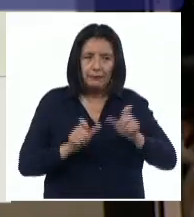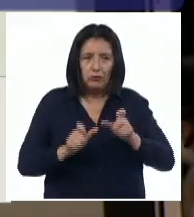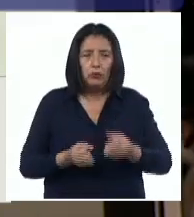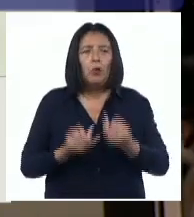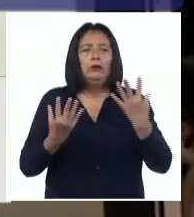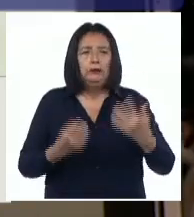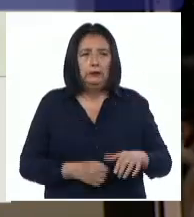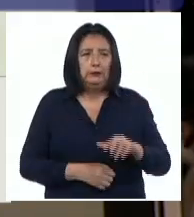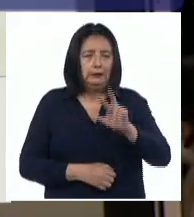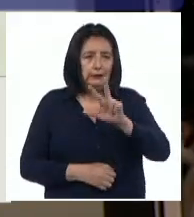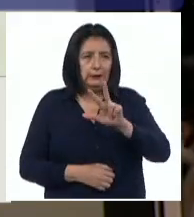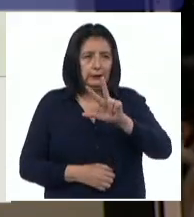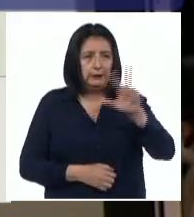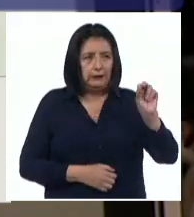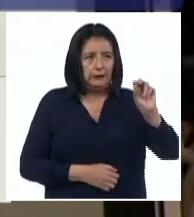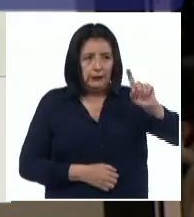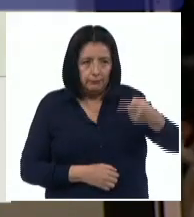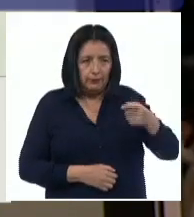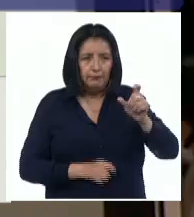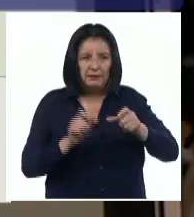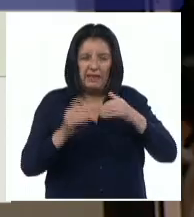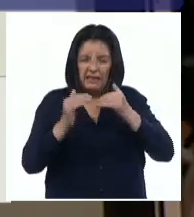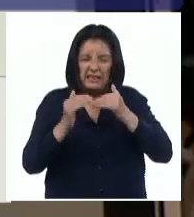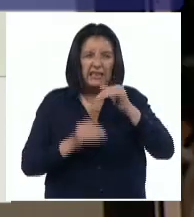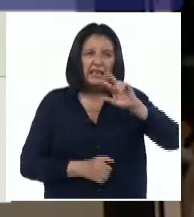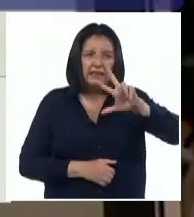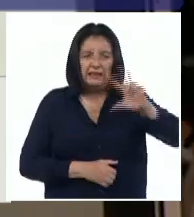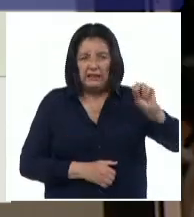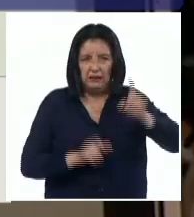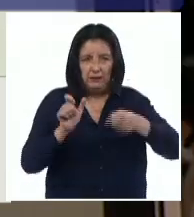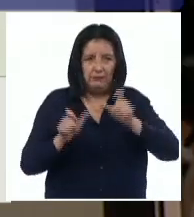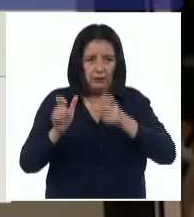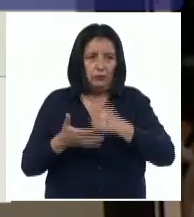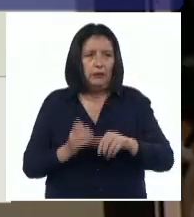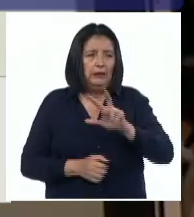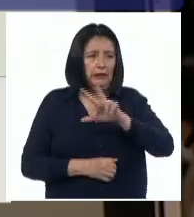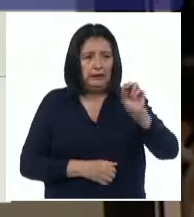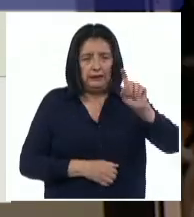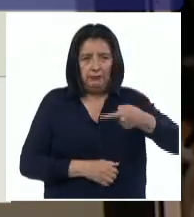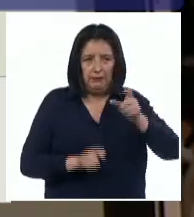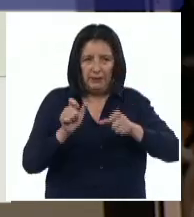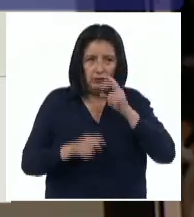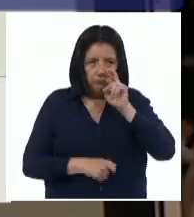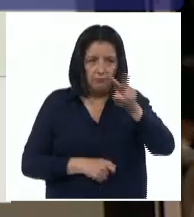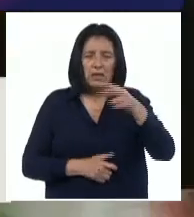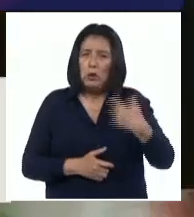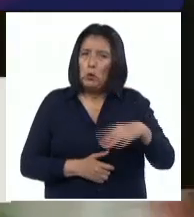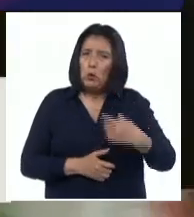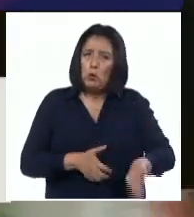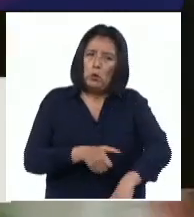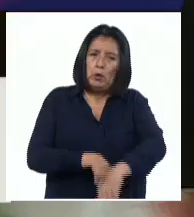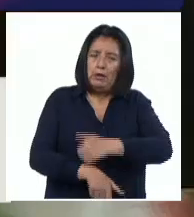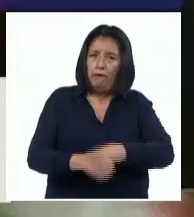las 300.000 personas que han sido muestreadas en el Perú. 300.000 personas. Miren el esfuerzo que hemos